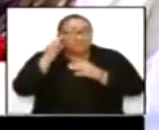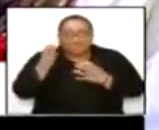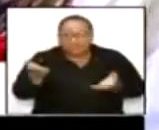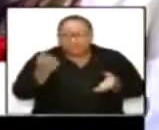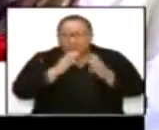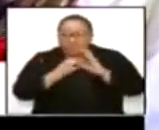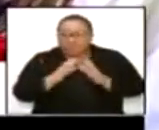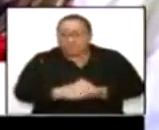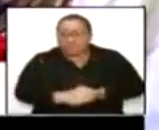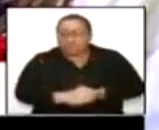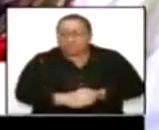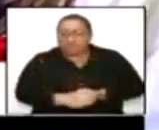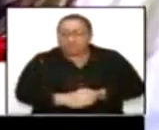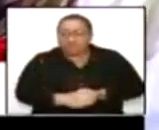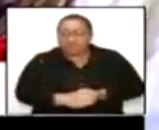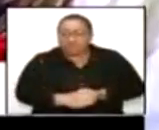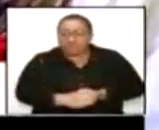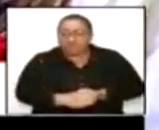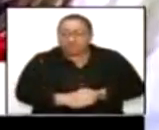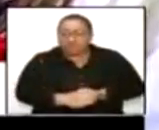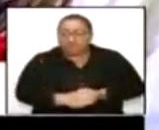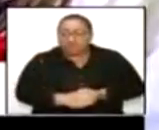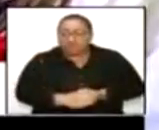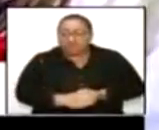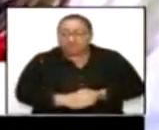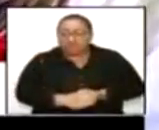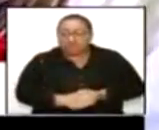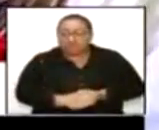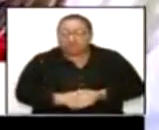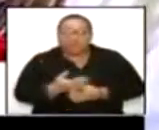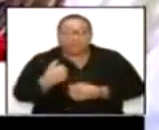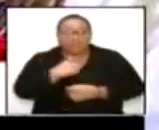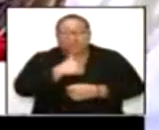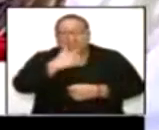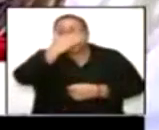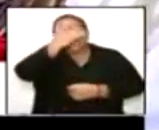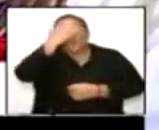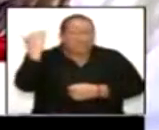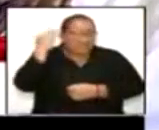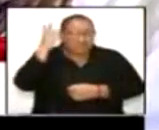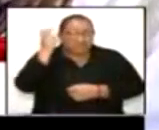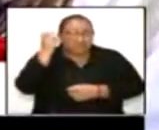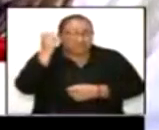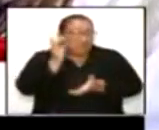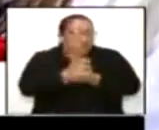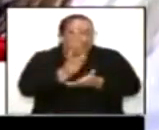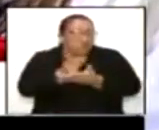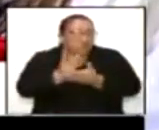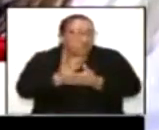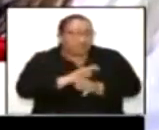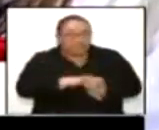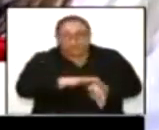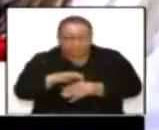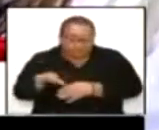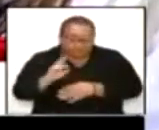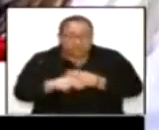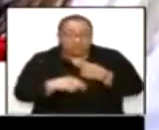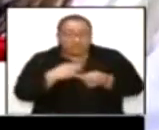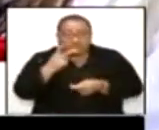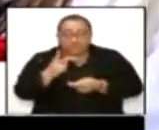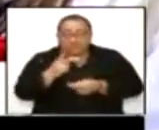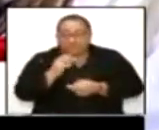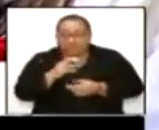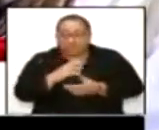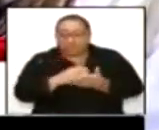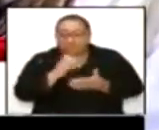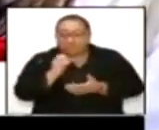charlas, conversatorios, seminarios que hace. Eso lo sabemos hasta la saciedad, lo hemos escuchado. Dos, el citar